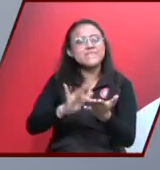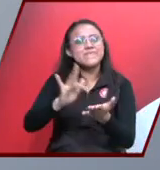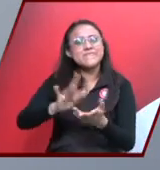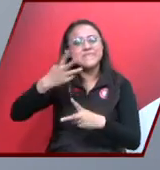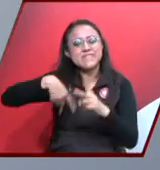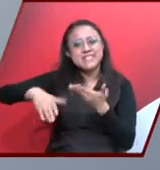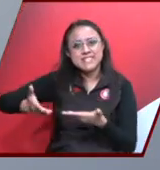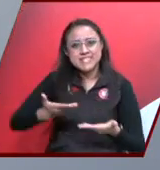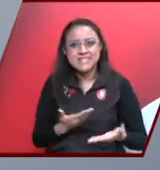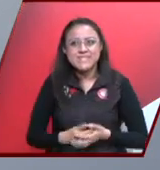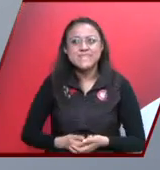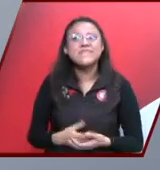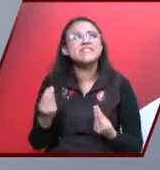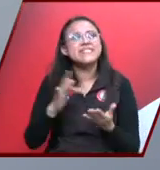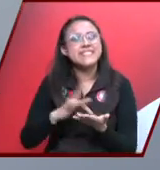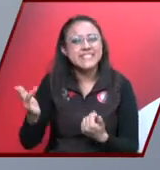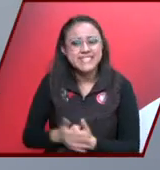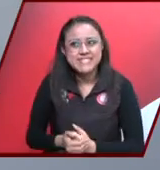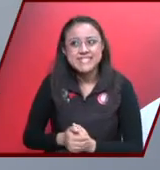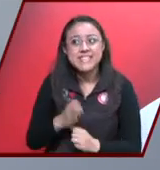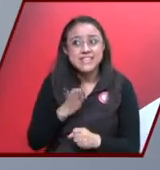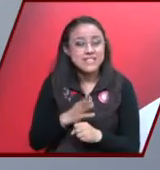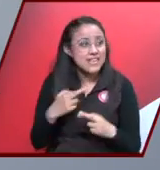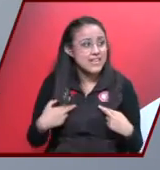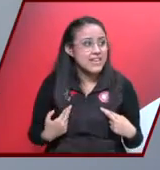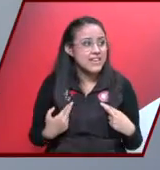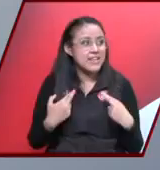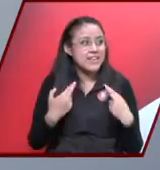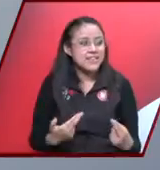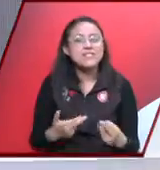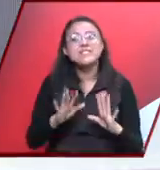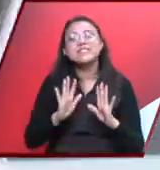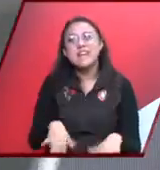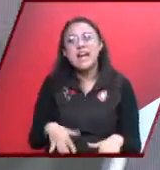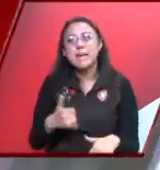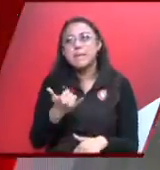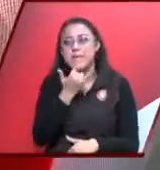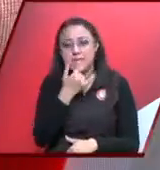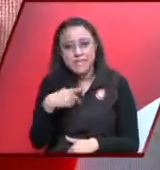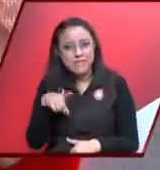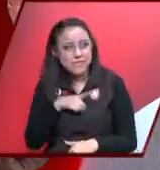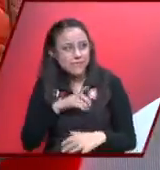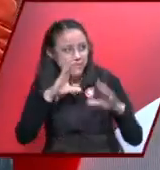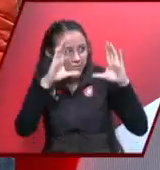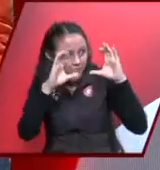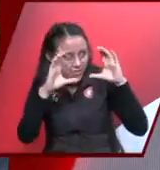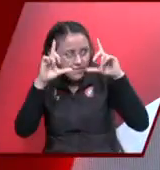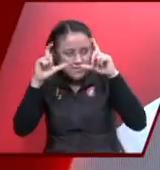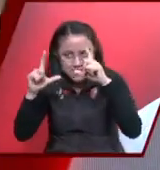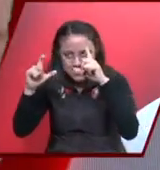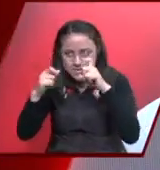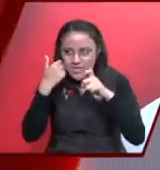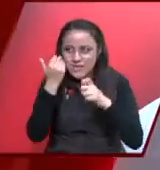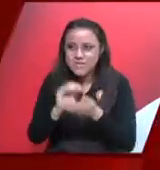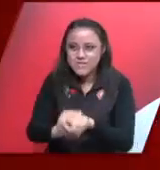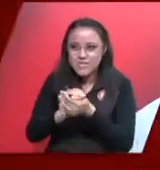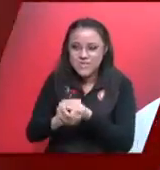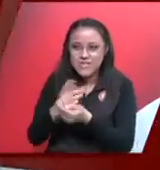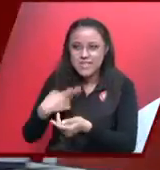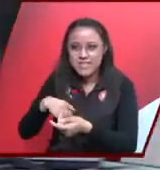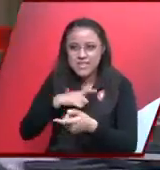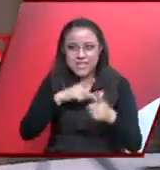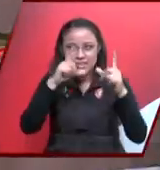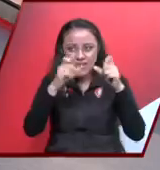con nosotros. ¿Ya le llegó su regalo? Ya, pero tengo que tomar una foto. Es como una propaganda, el Urbano le